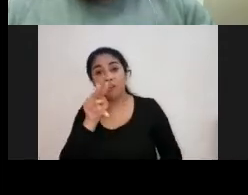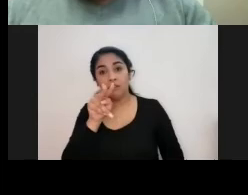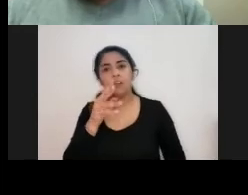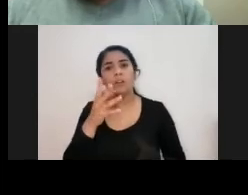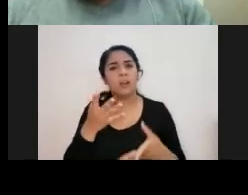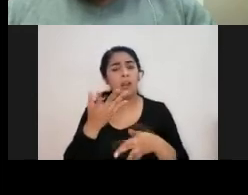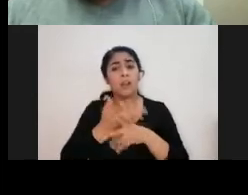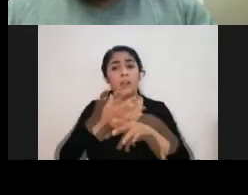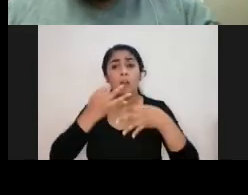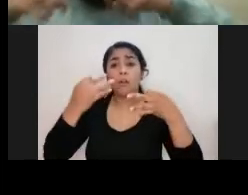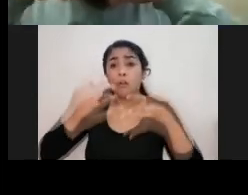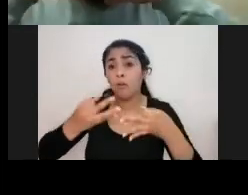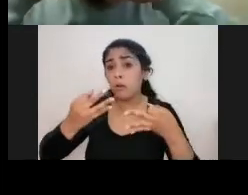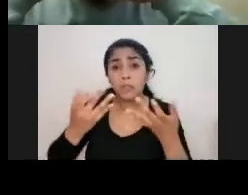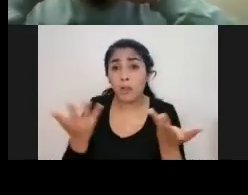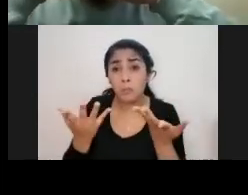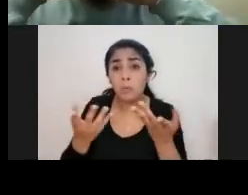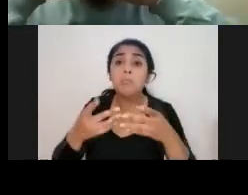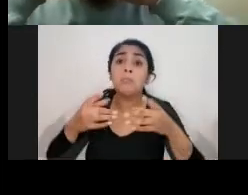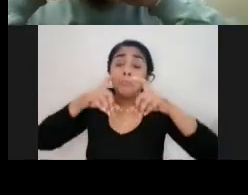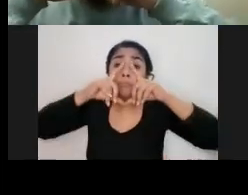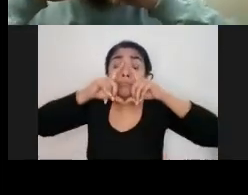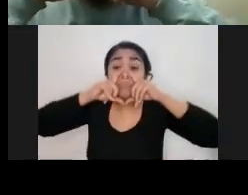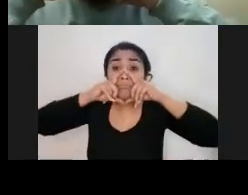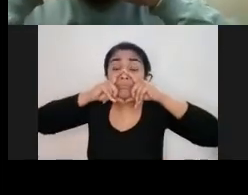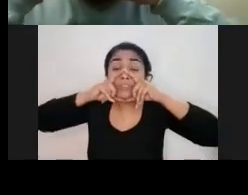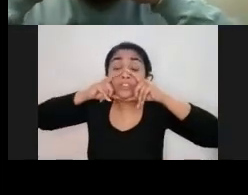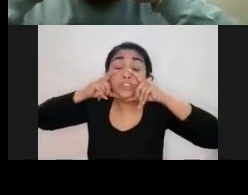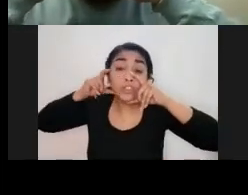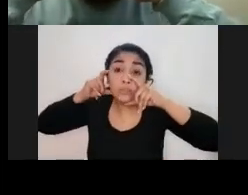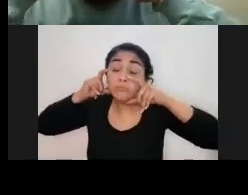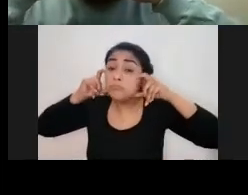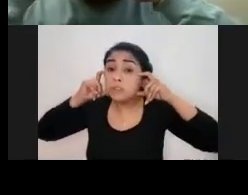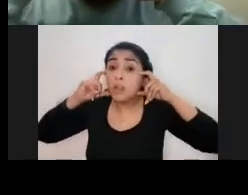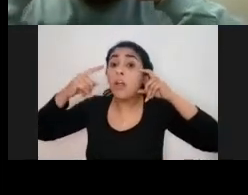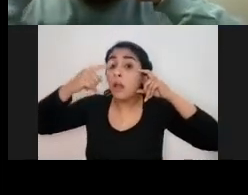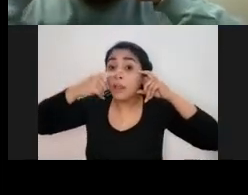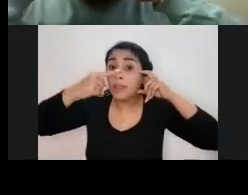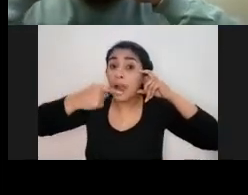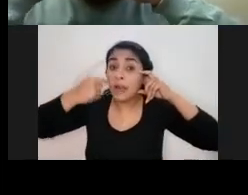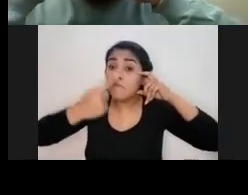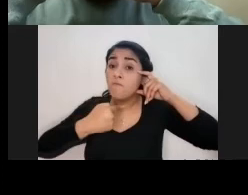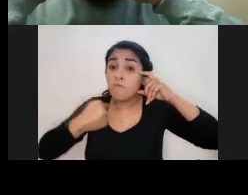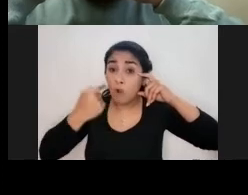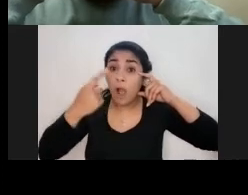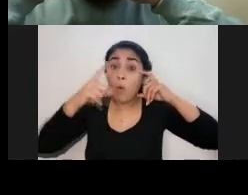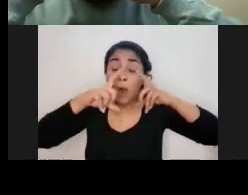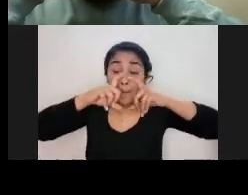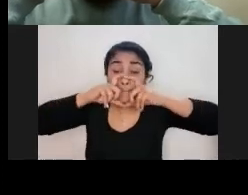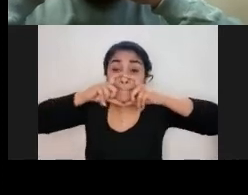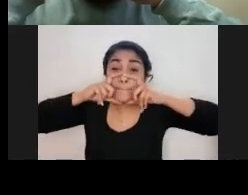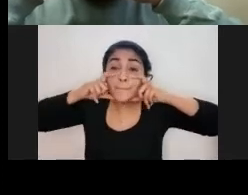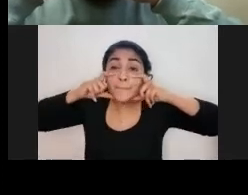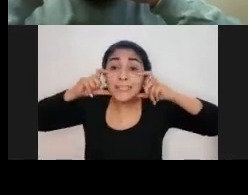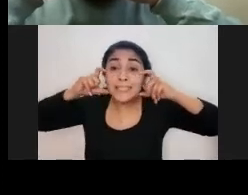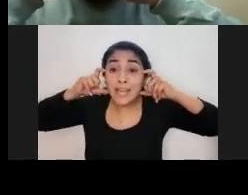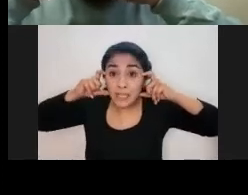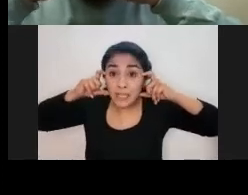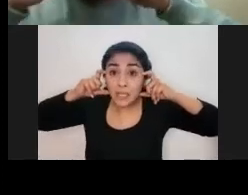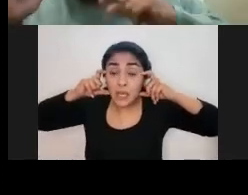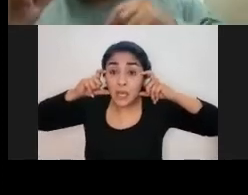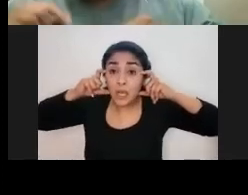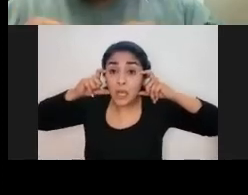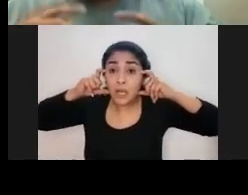correcta, una sola forma correcta, es tener tapado, ¿cierto?, la nariz y la boca con una mascarilla que